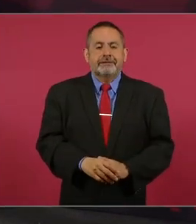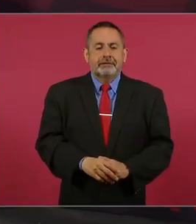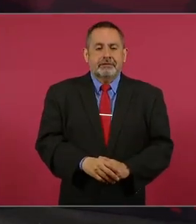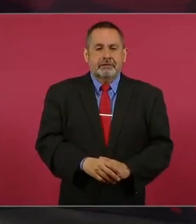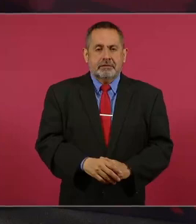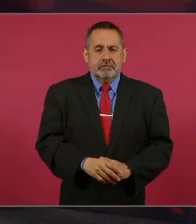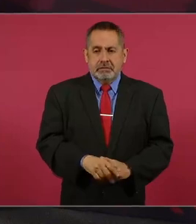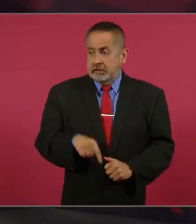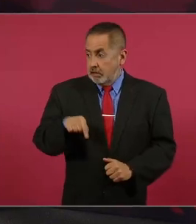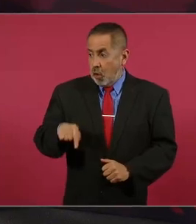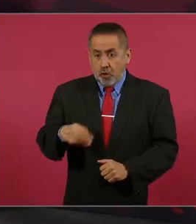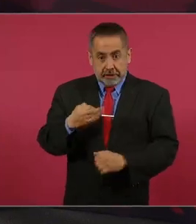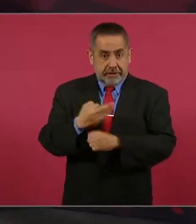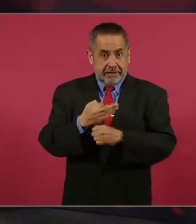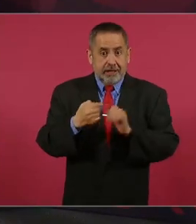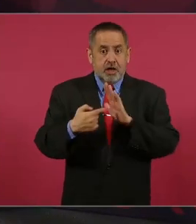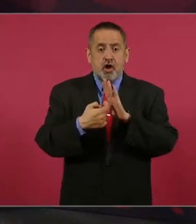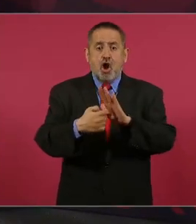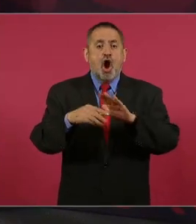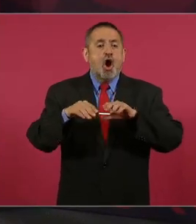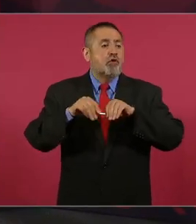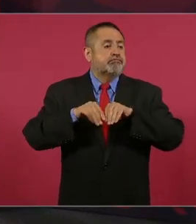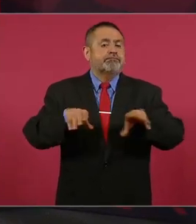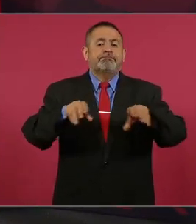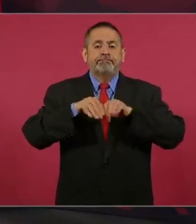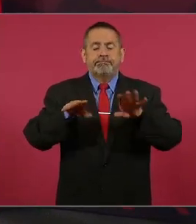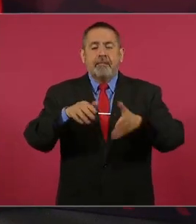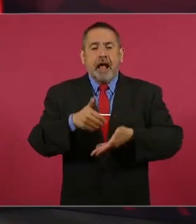ayuda mucho para que